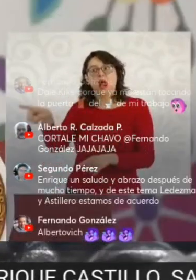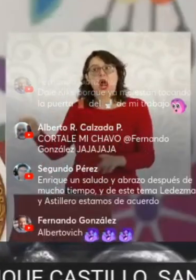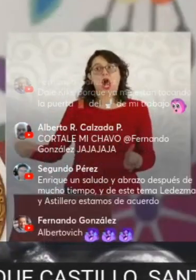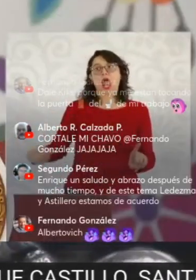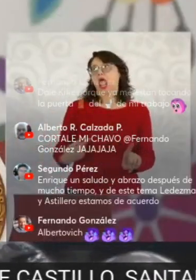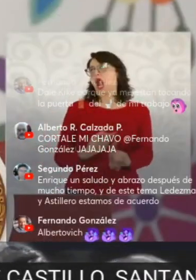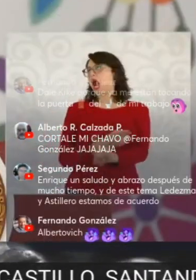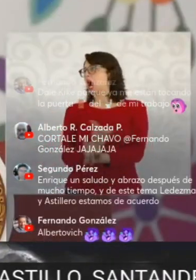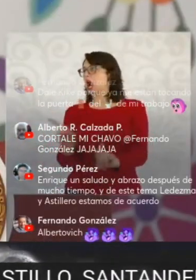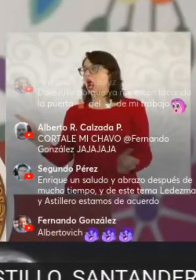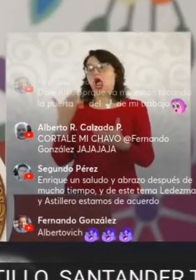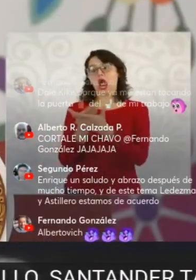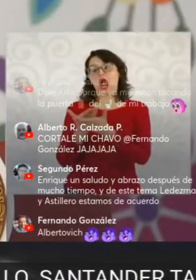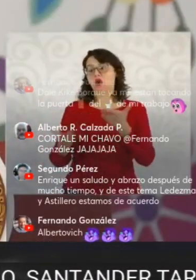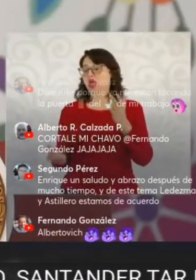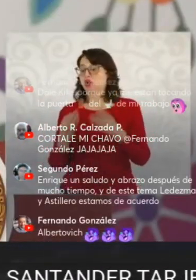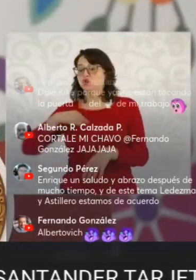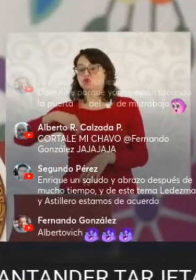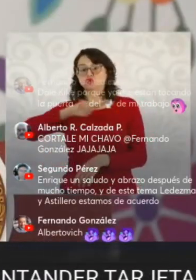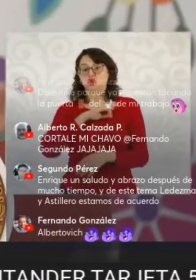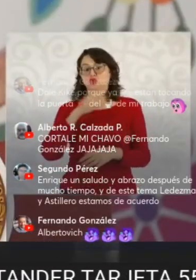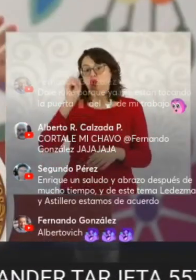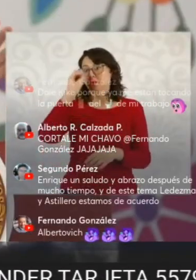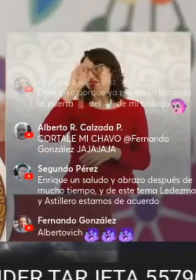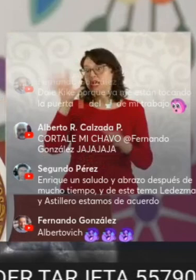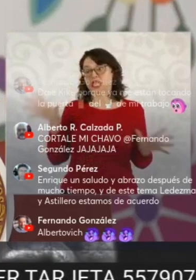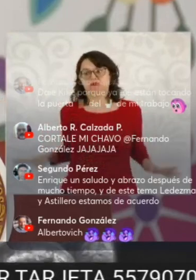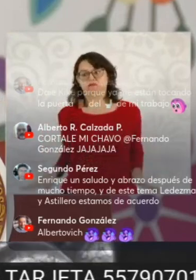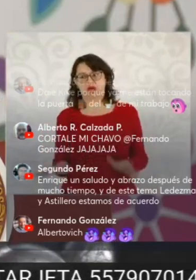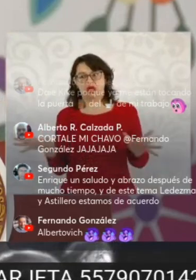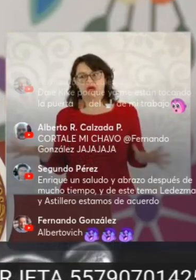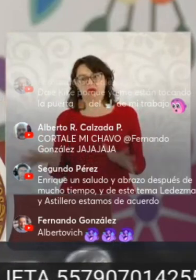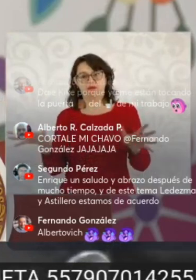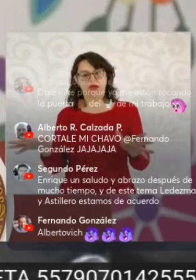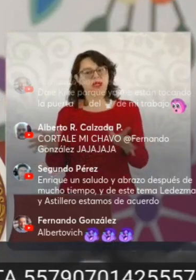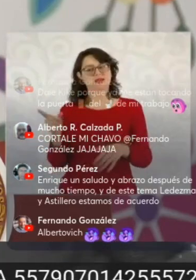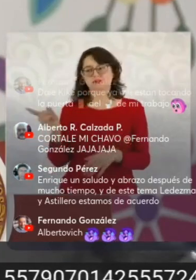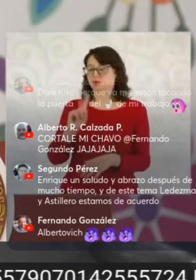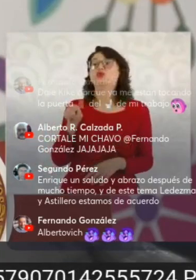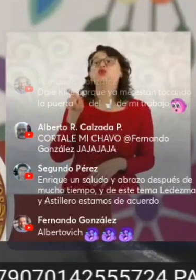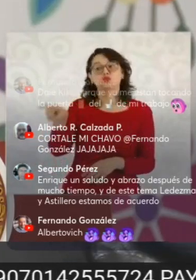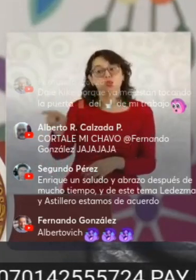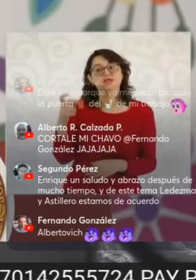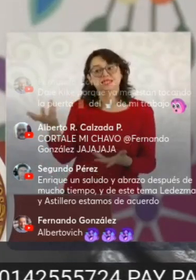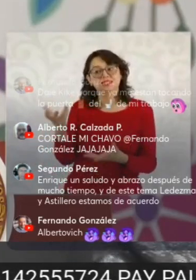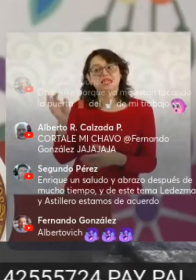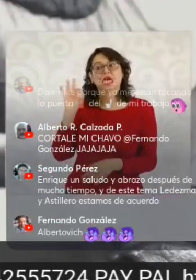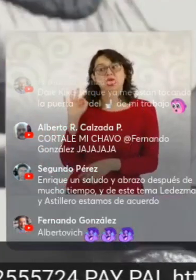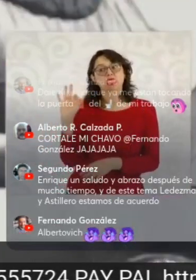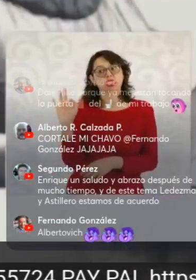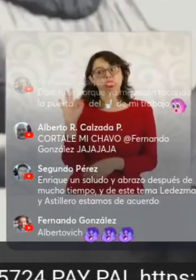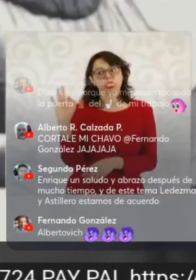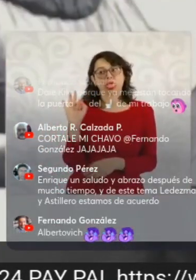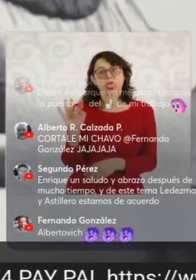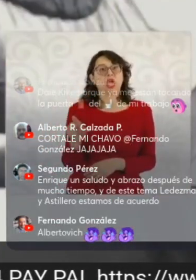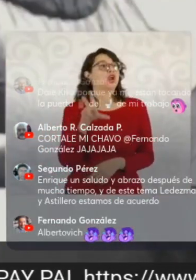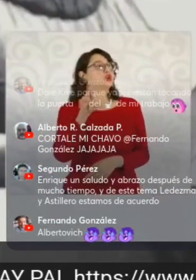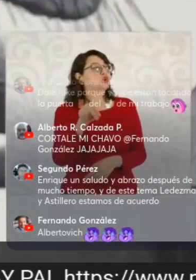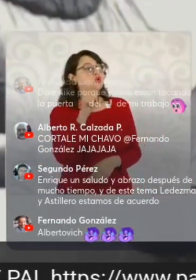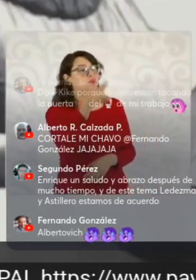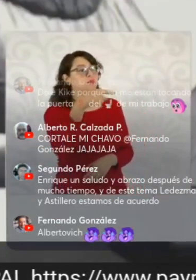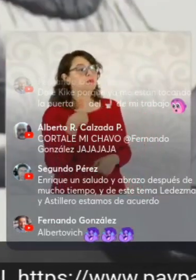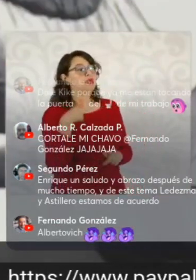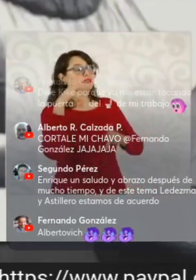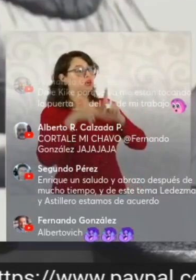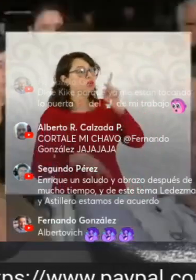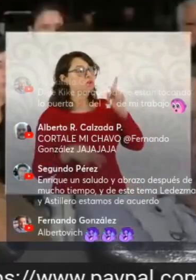como que nosotros ahora vamos a promover la minería a cielo abierto en todo el país. No. Sí, lo estás queriendo insinuar. No, porque me interrumpe, presidente, es